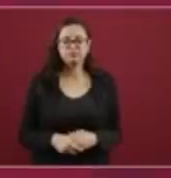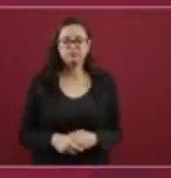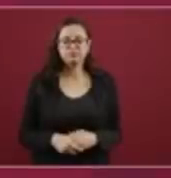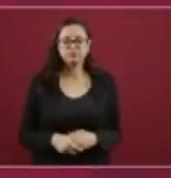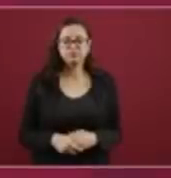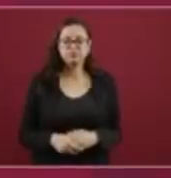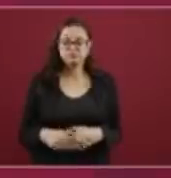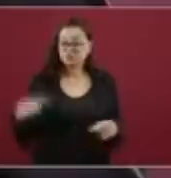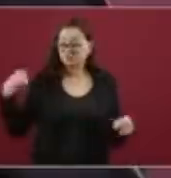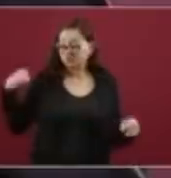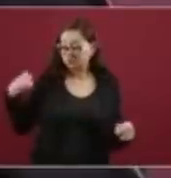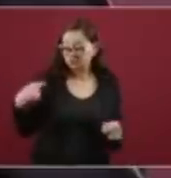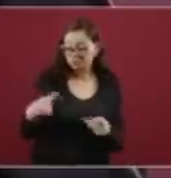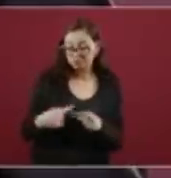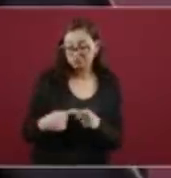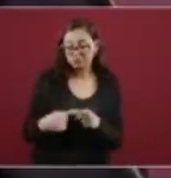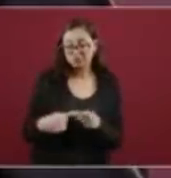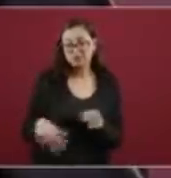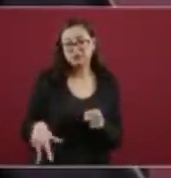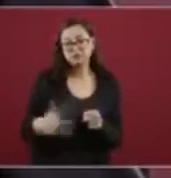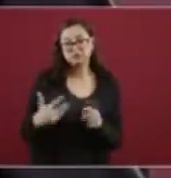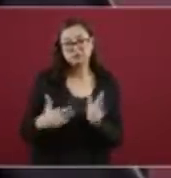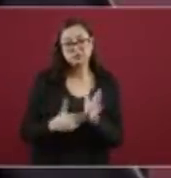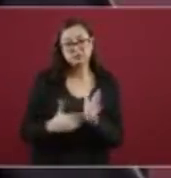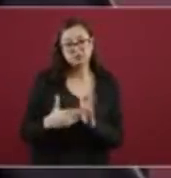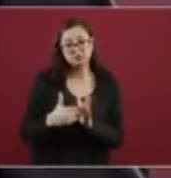repito, más de 13 millones.